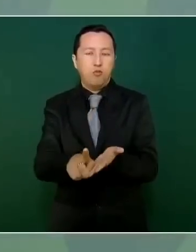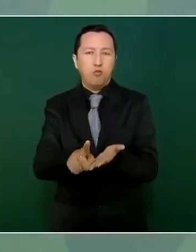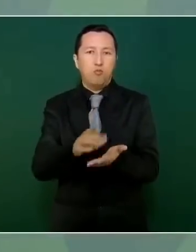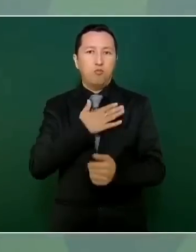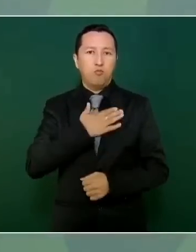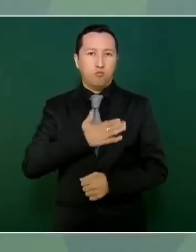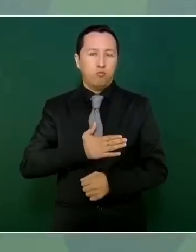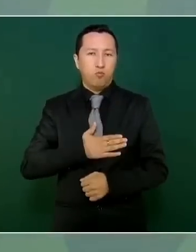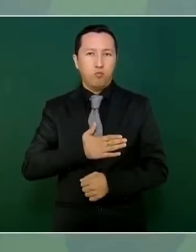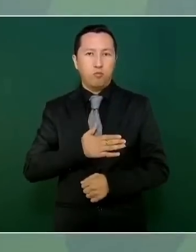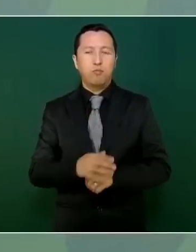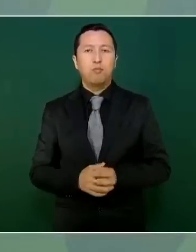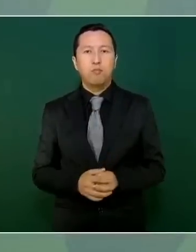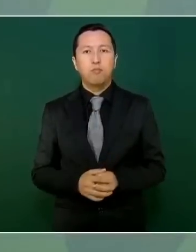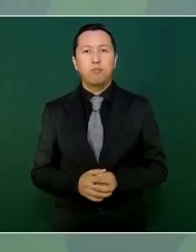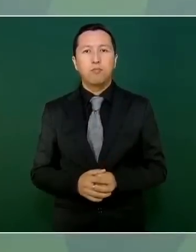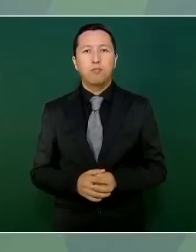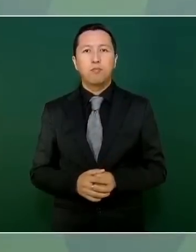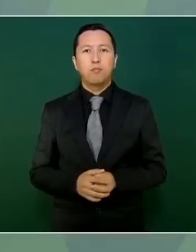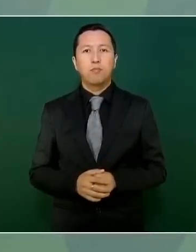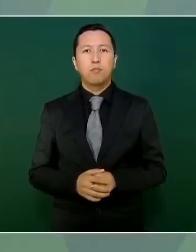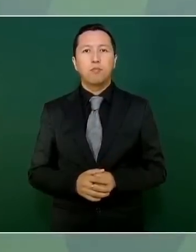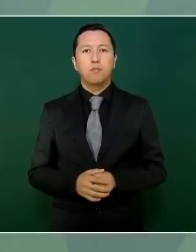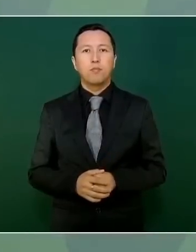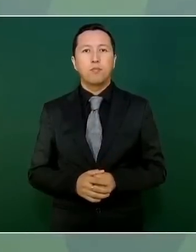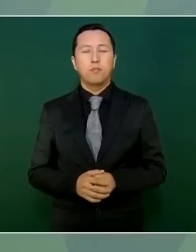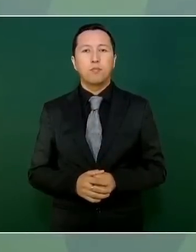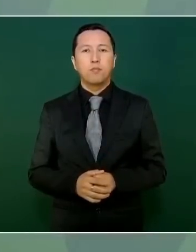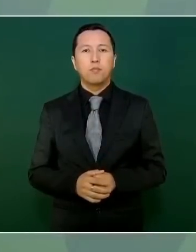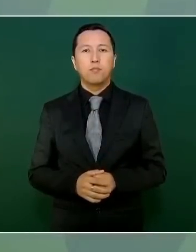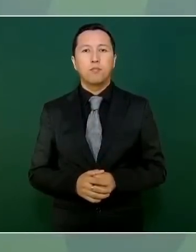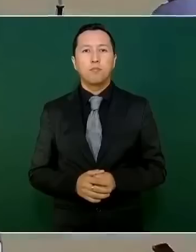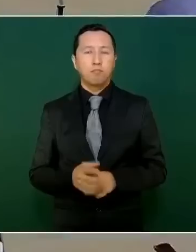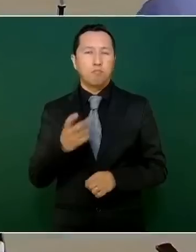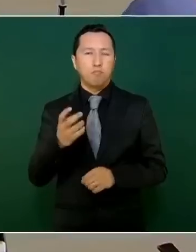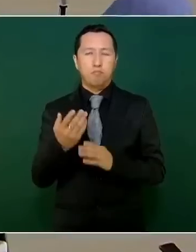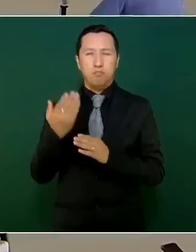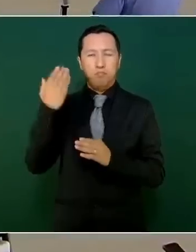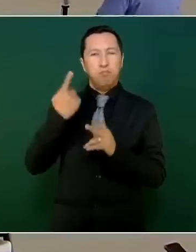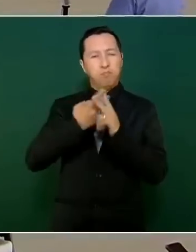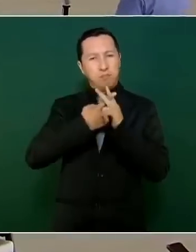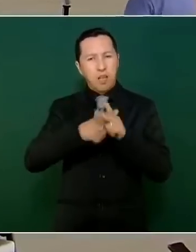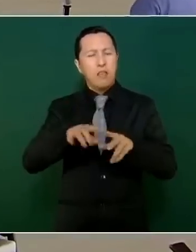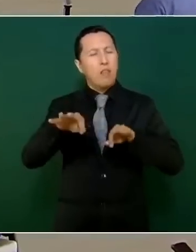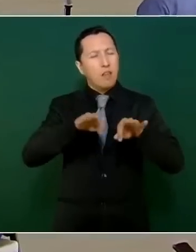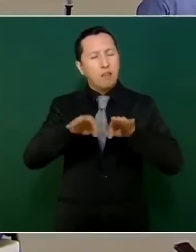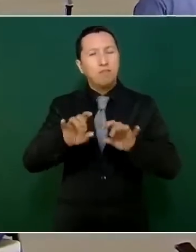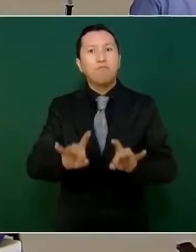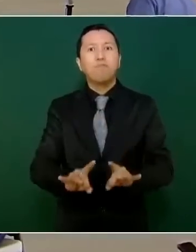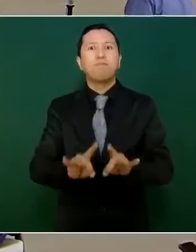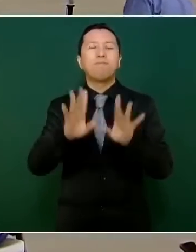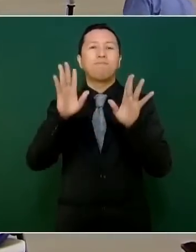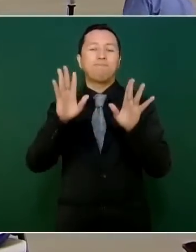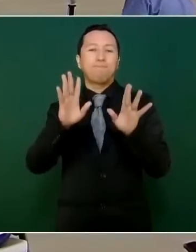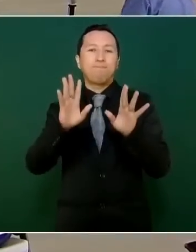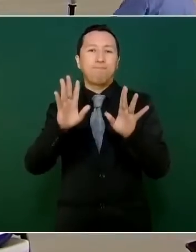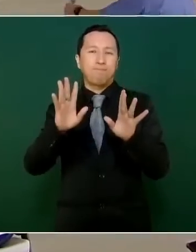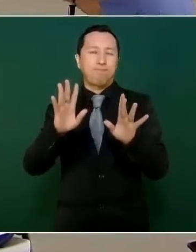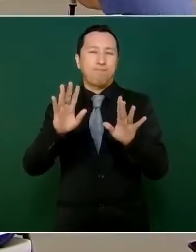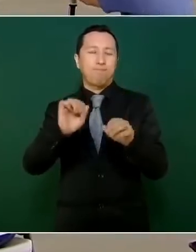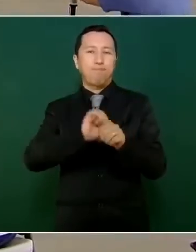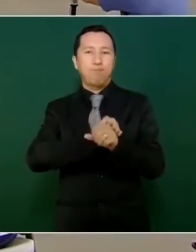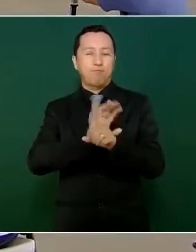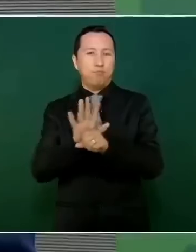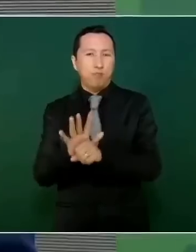Entonces comenzamos y ya habíamos iniciado cuando se nos vino la pandemia y tuvimos